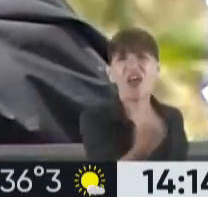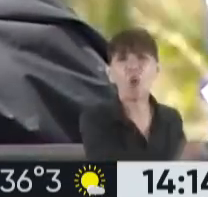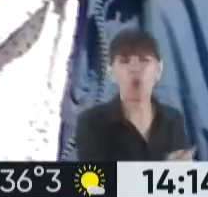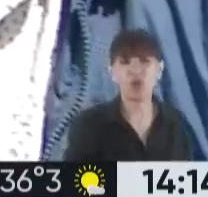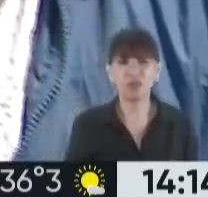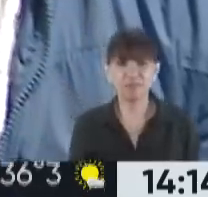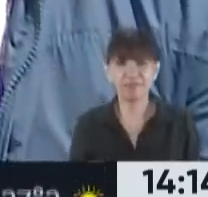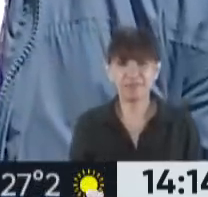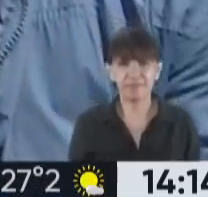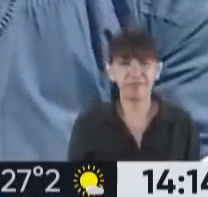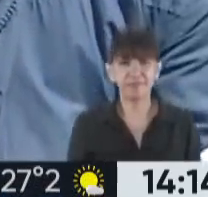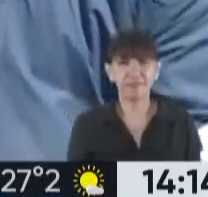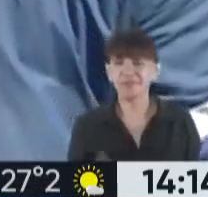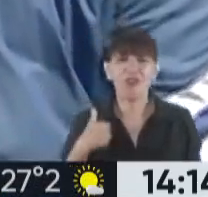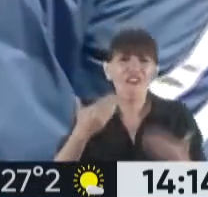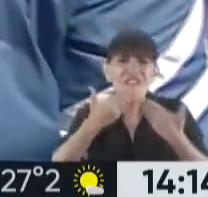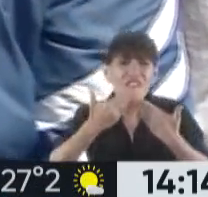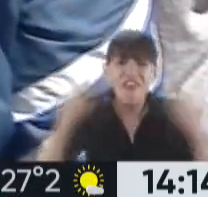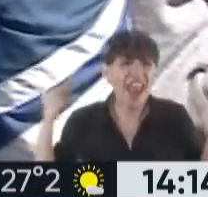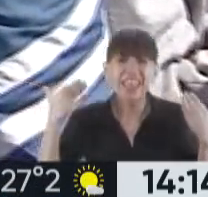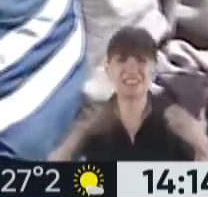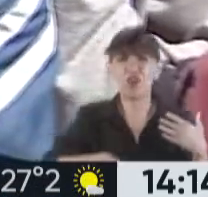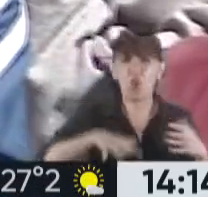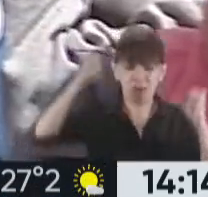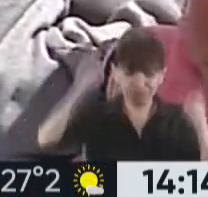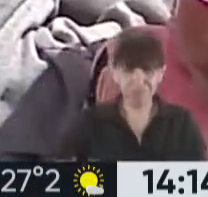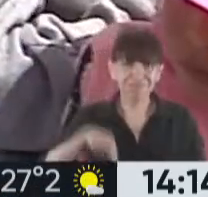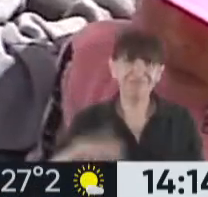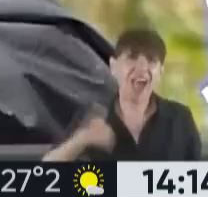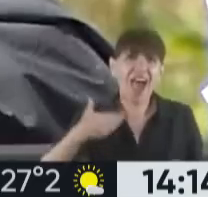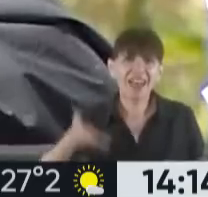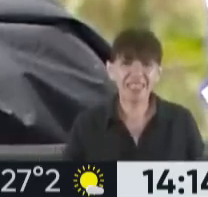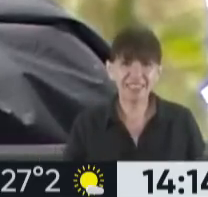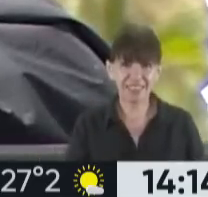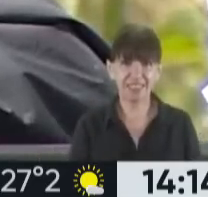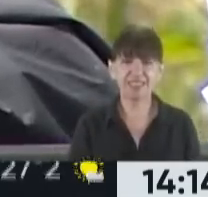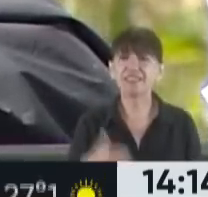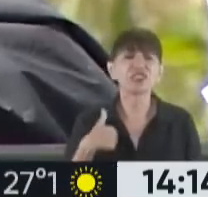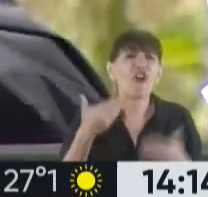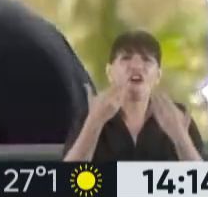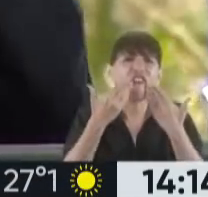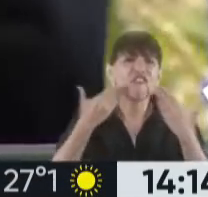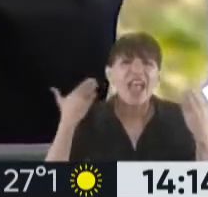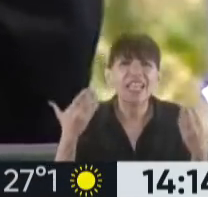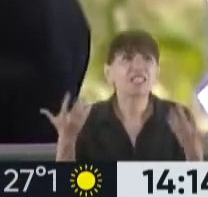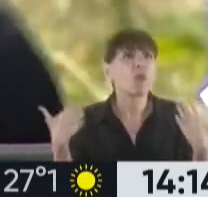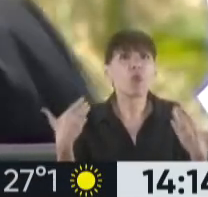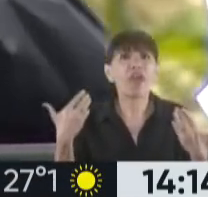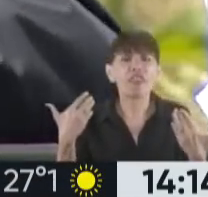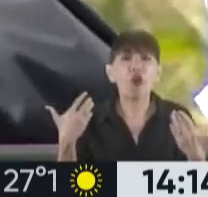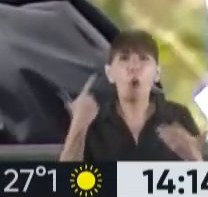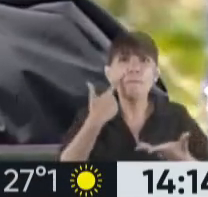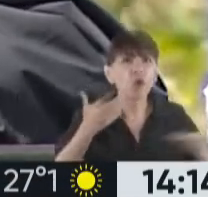ustedes. Feliz de estar aquí, tierra argentina. Feliz de poder mostrarle a la Argentina